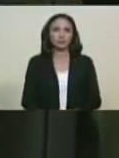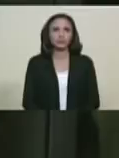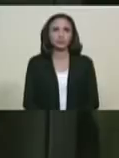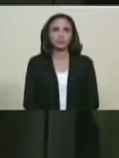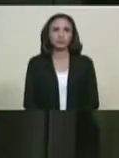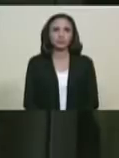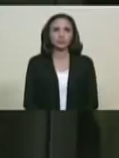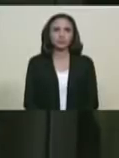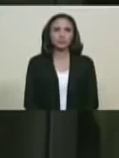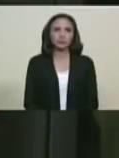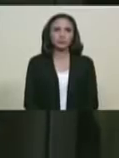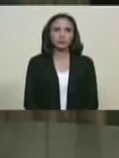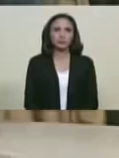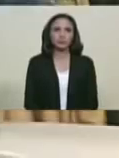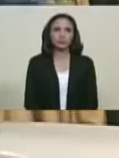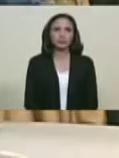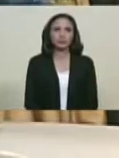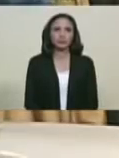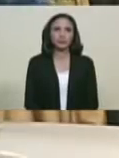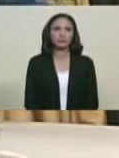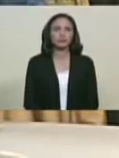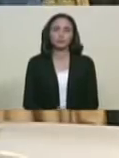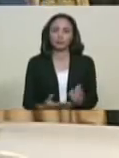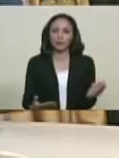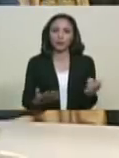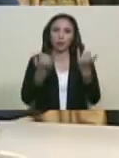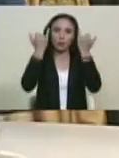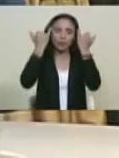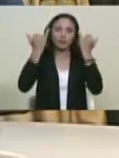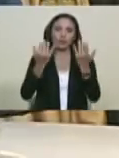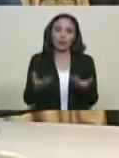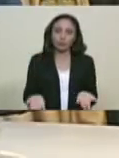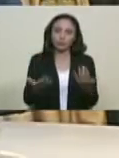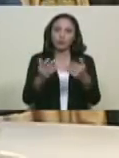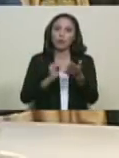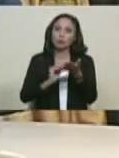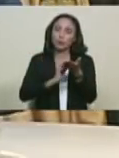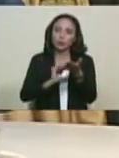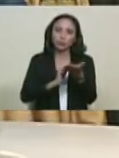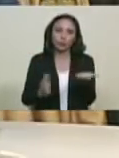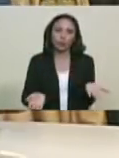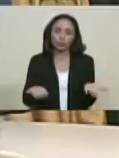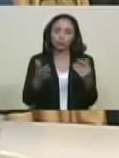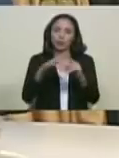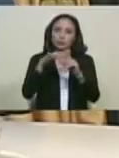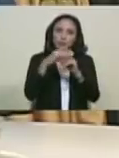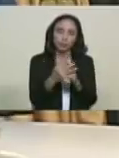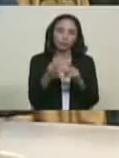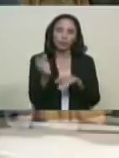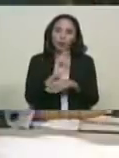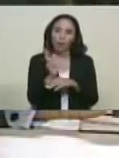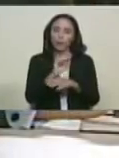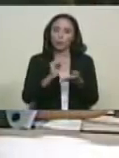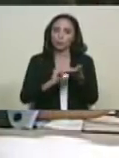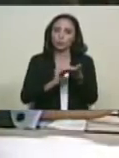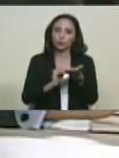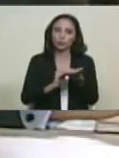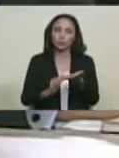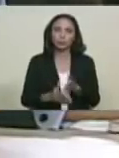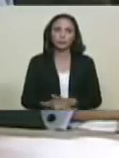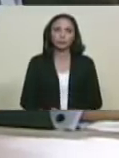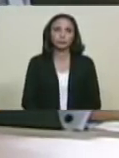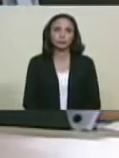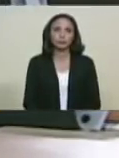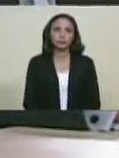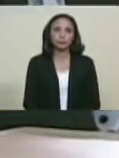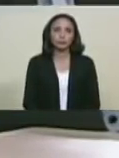se trata de desmontar todos los mecanismos que se han instalado para